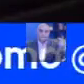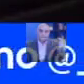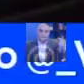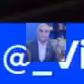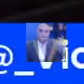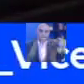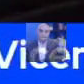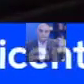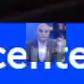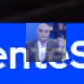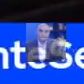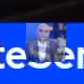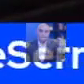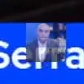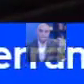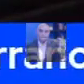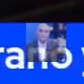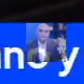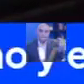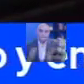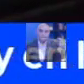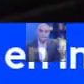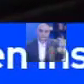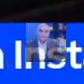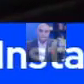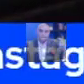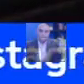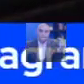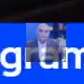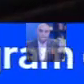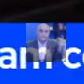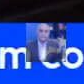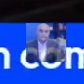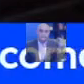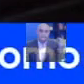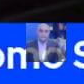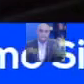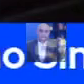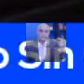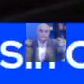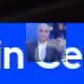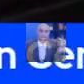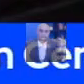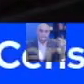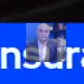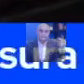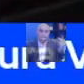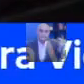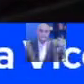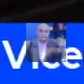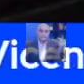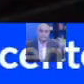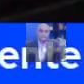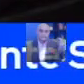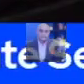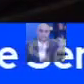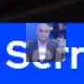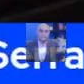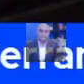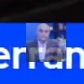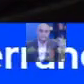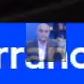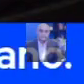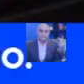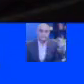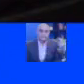sí están hablando de un boicot a la cumbre de las Américas el próximo mes de junio en Los Ángeles. De hecho,